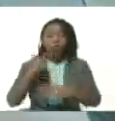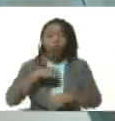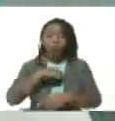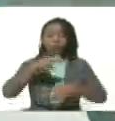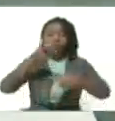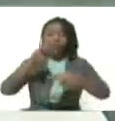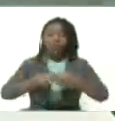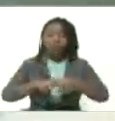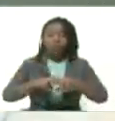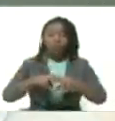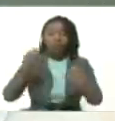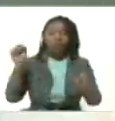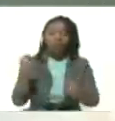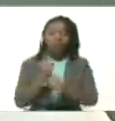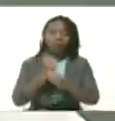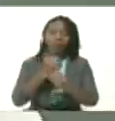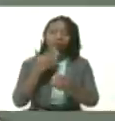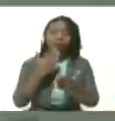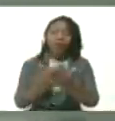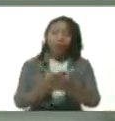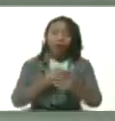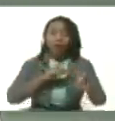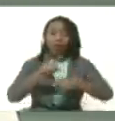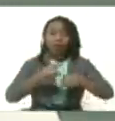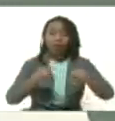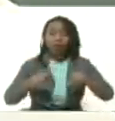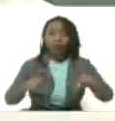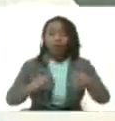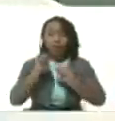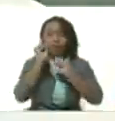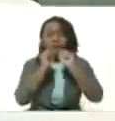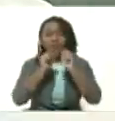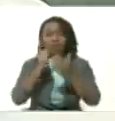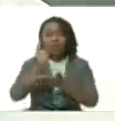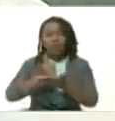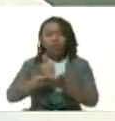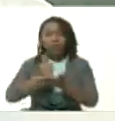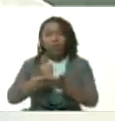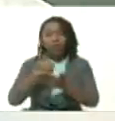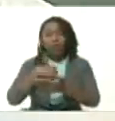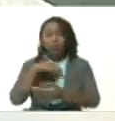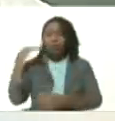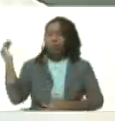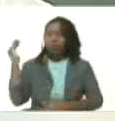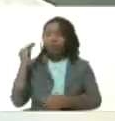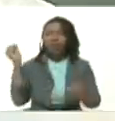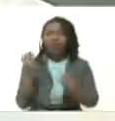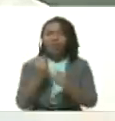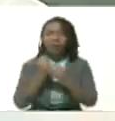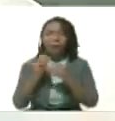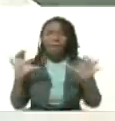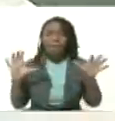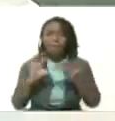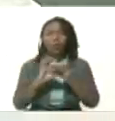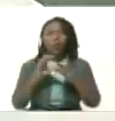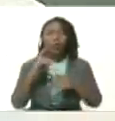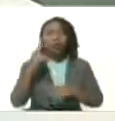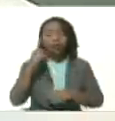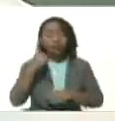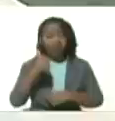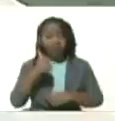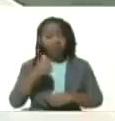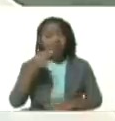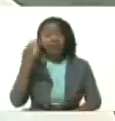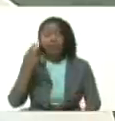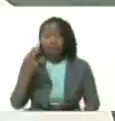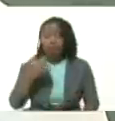en la mesa técnica gracias también a la coordinación de motor farmacéutico. Hemos venido trabajando de la mano y si bien es cierto, no